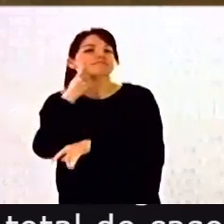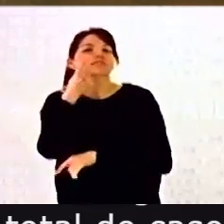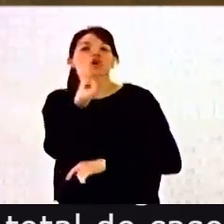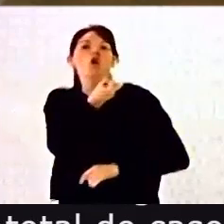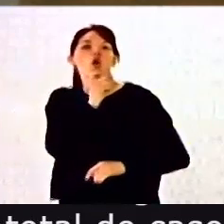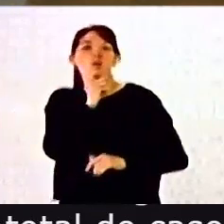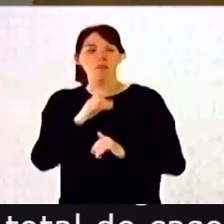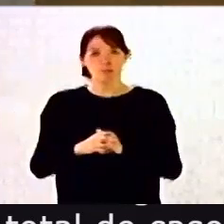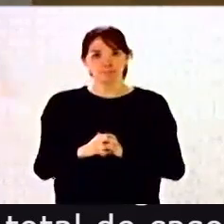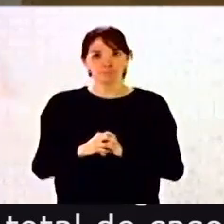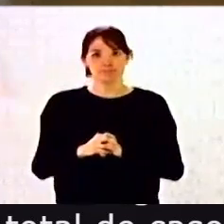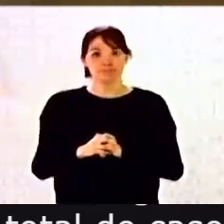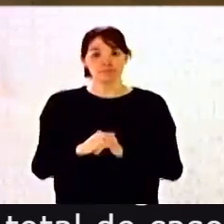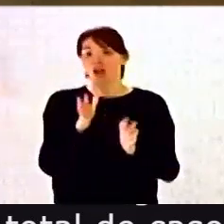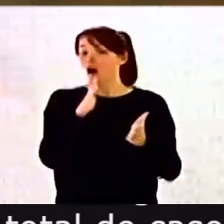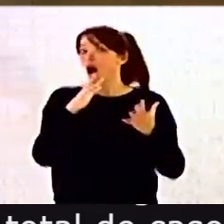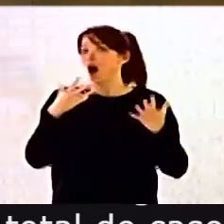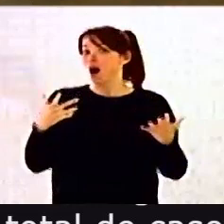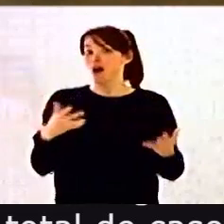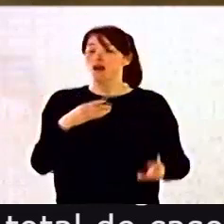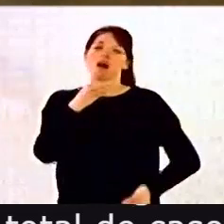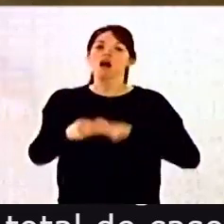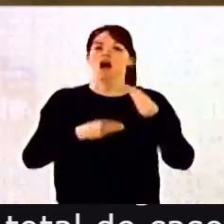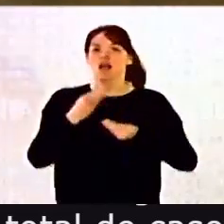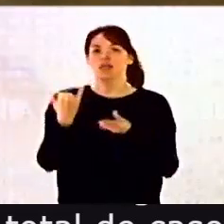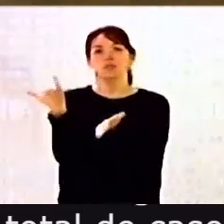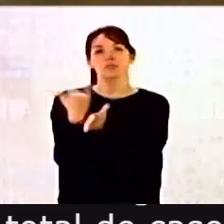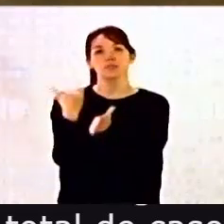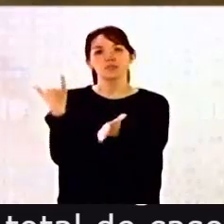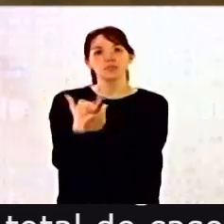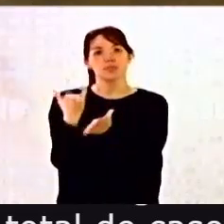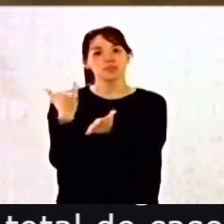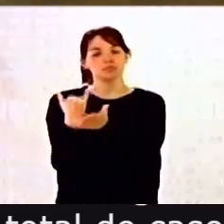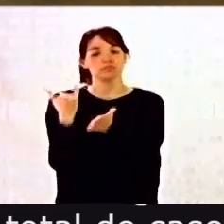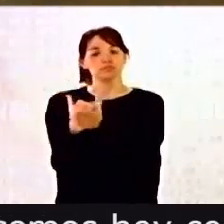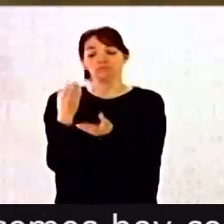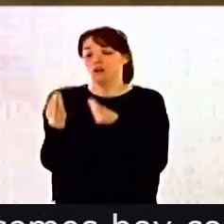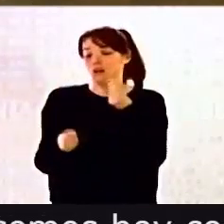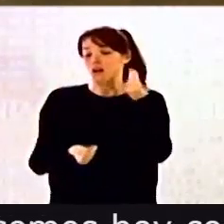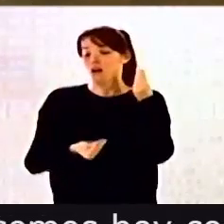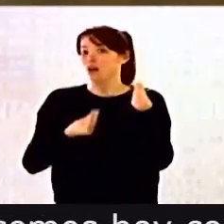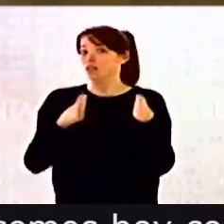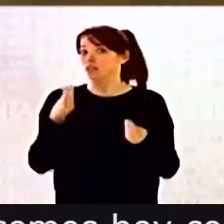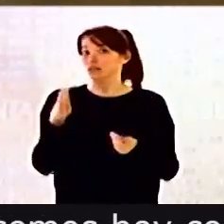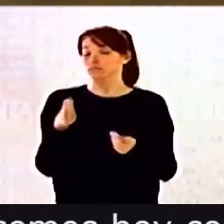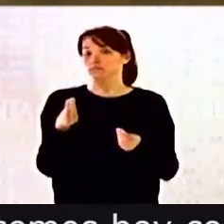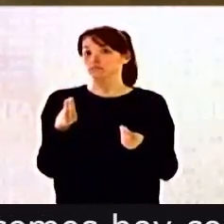conocemos hoy y que ya se están utilizando con una